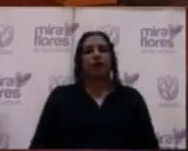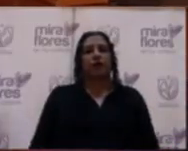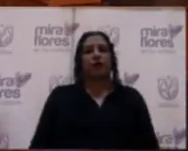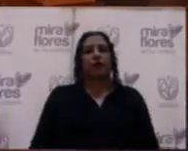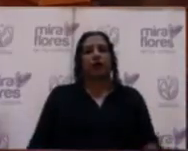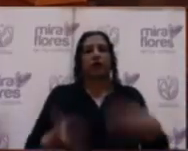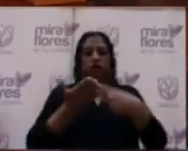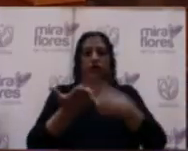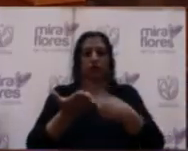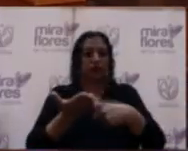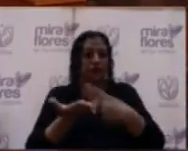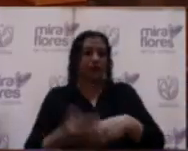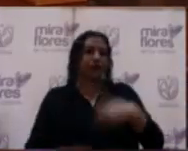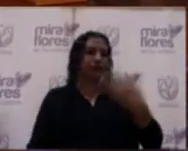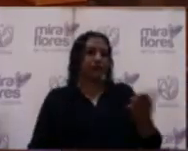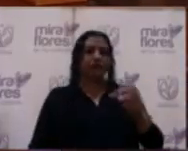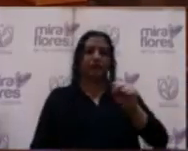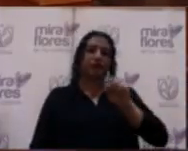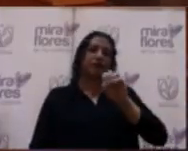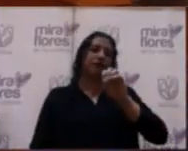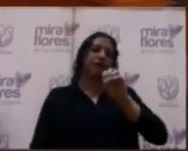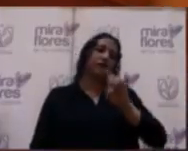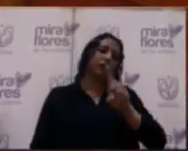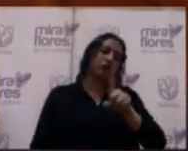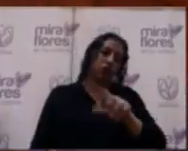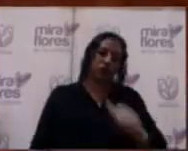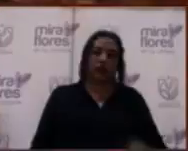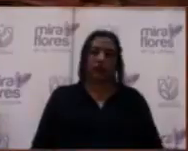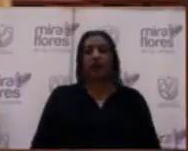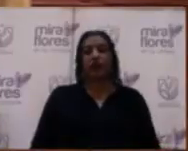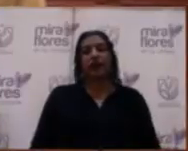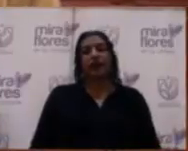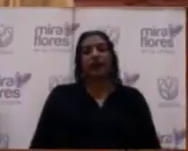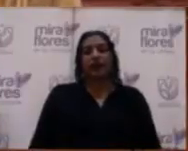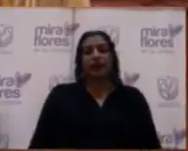Al debate, señor Sousa tiene la palabra.